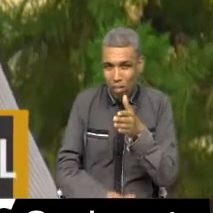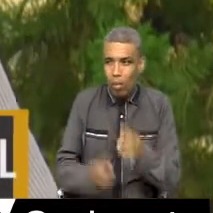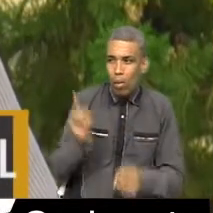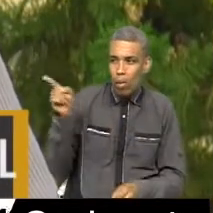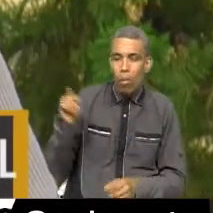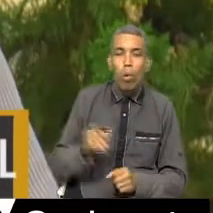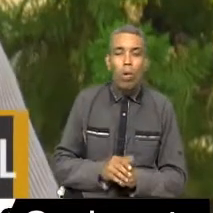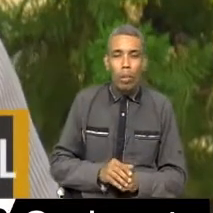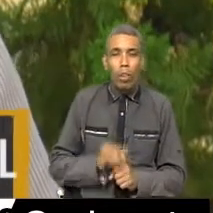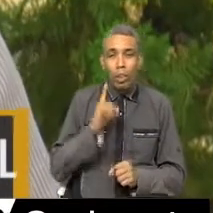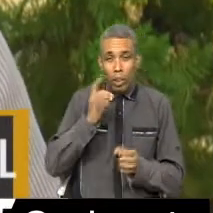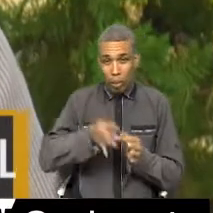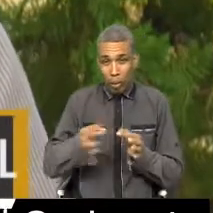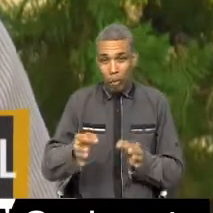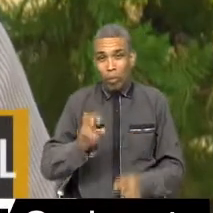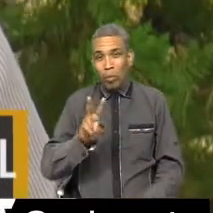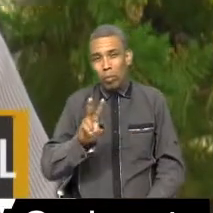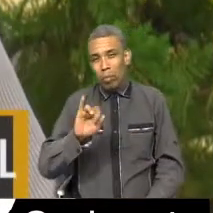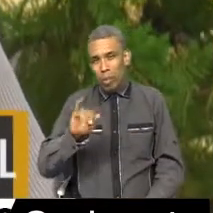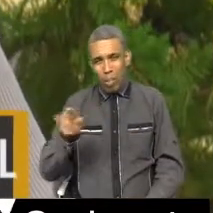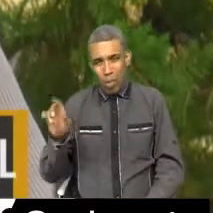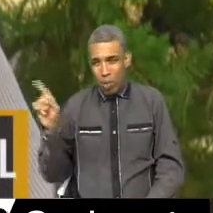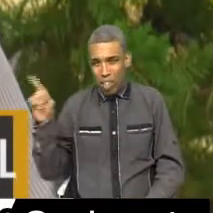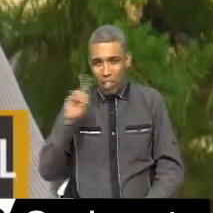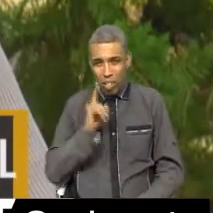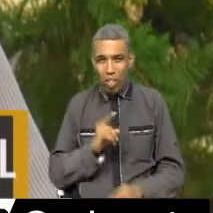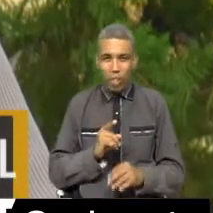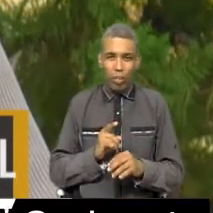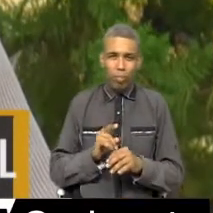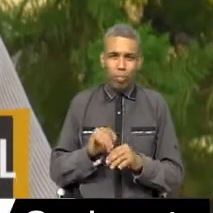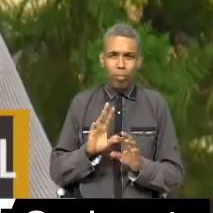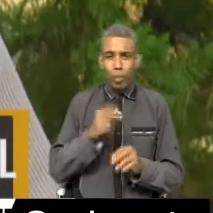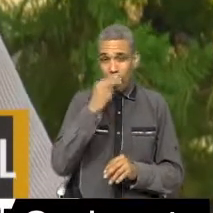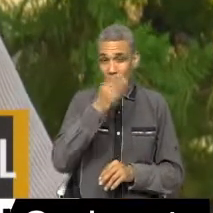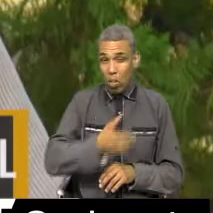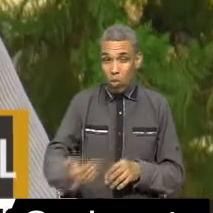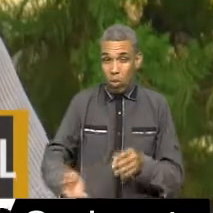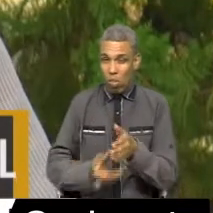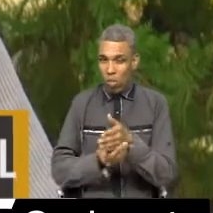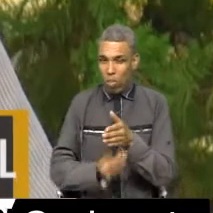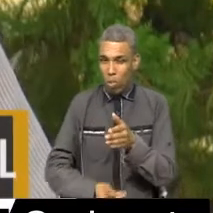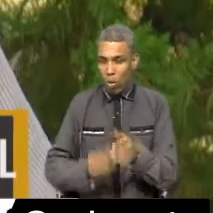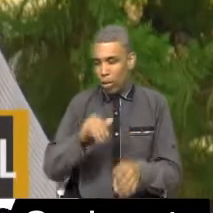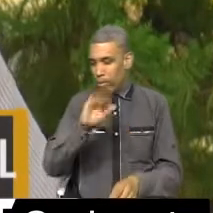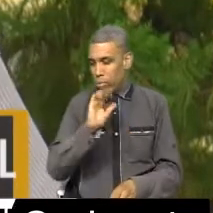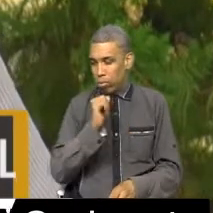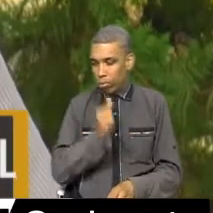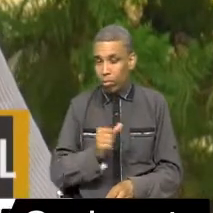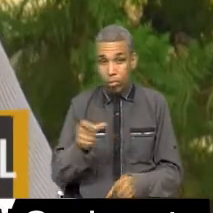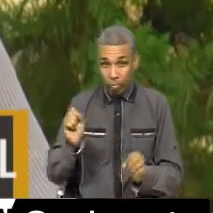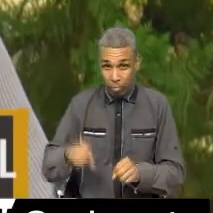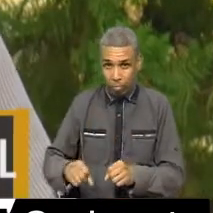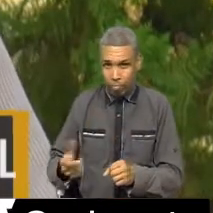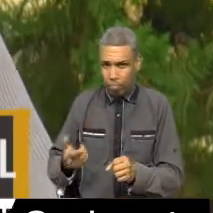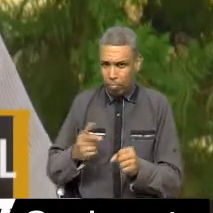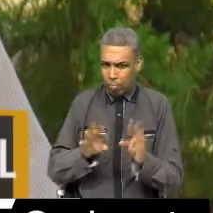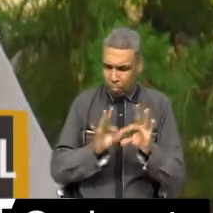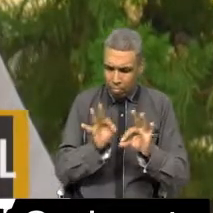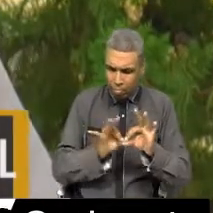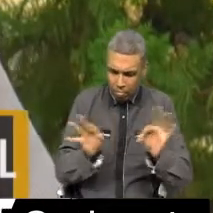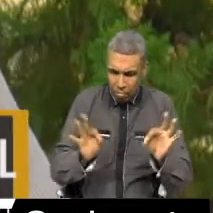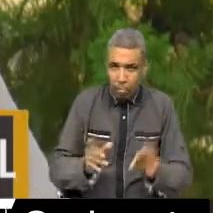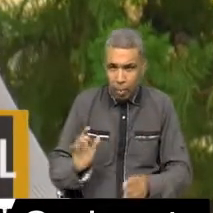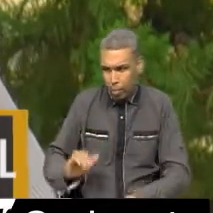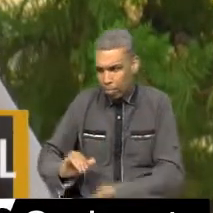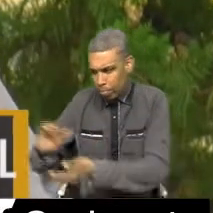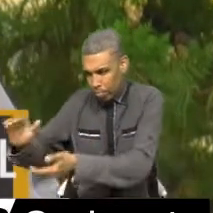San Pedro Apóstol de Bijagual. Es una comunidad demasiadamente pobre, pero también si se les enreda un detallito, una camisa,